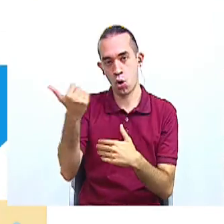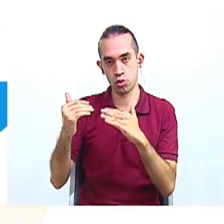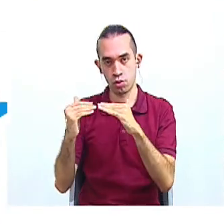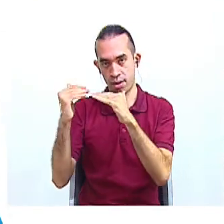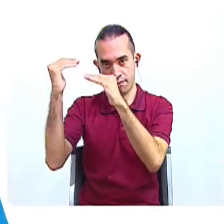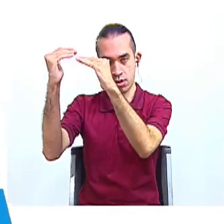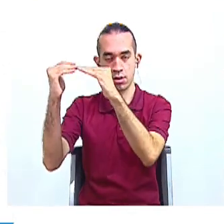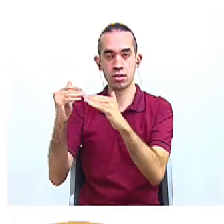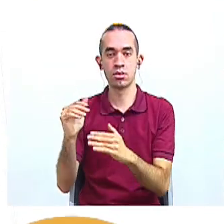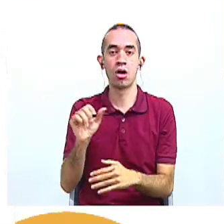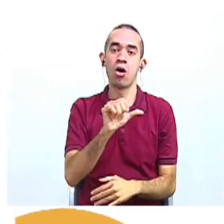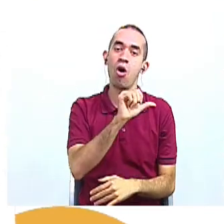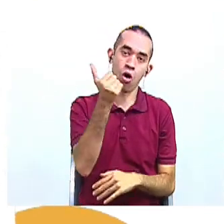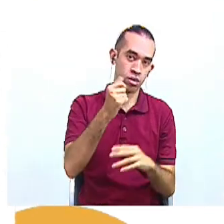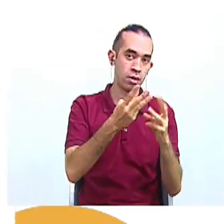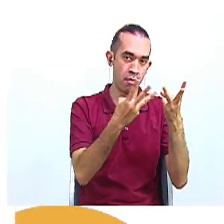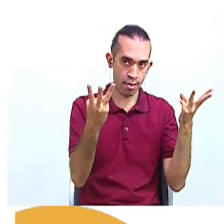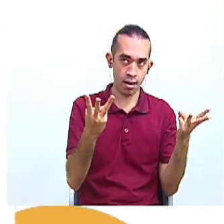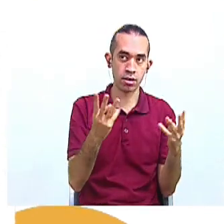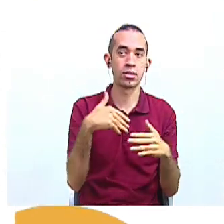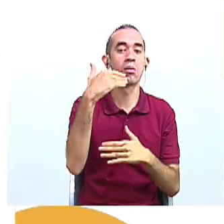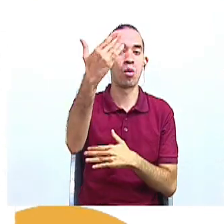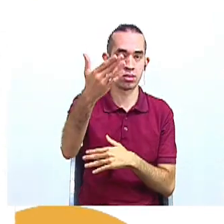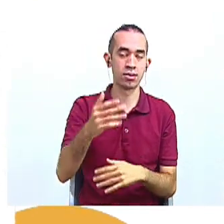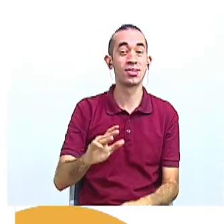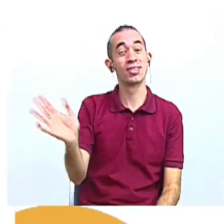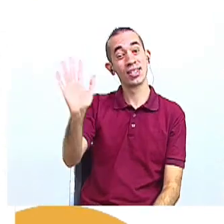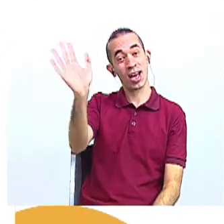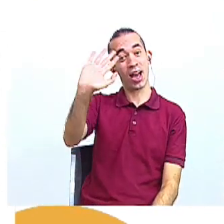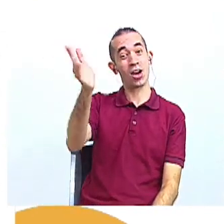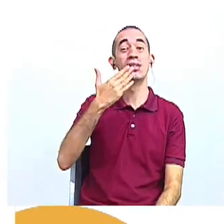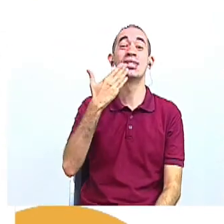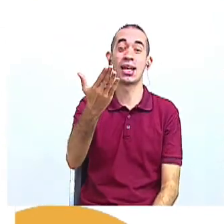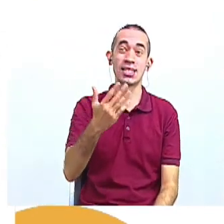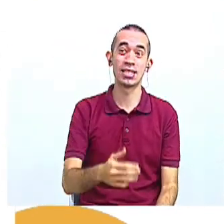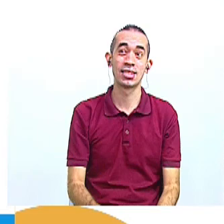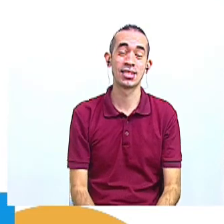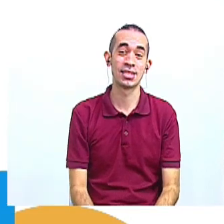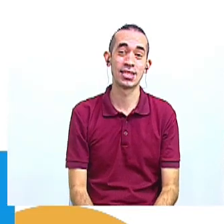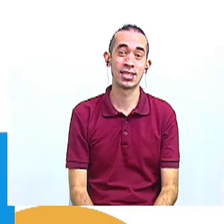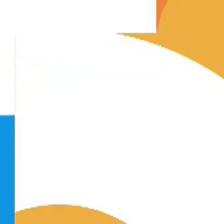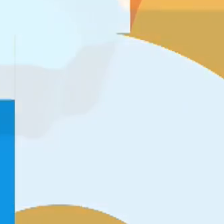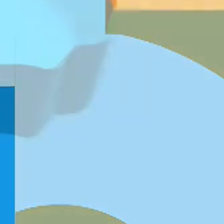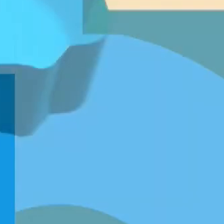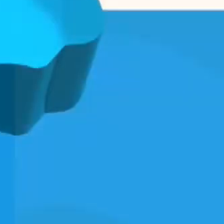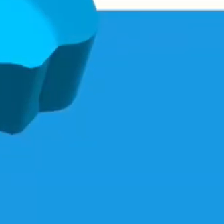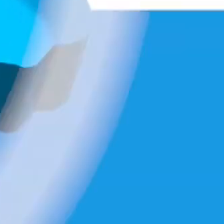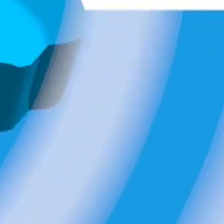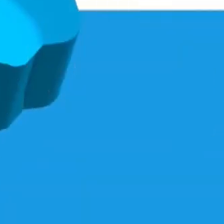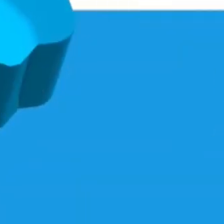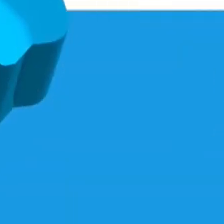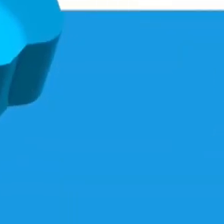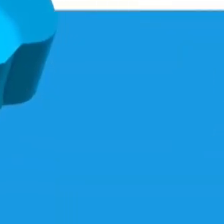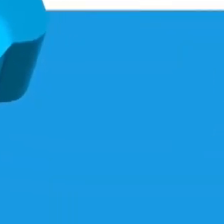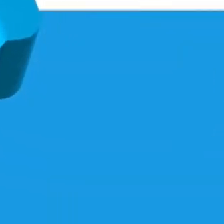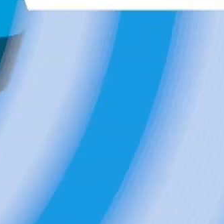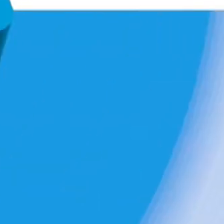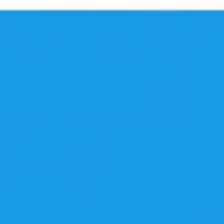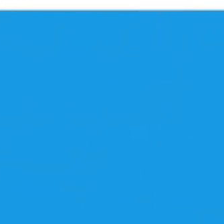niveles y de otras asignaturas otros días. ¡Chao! ¡Gracias!